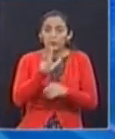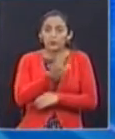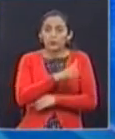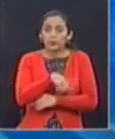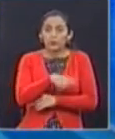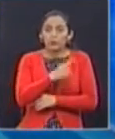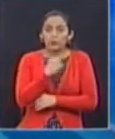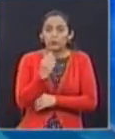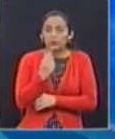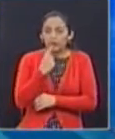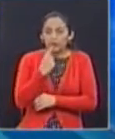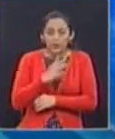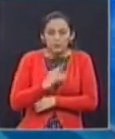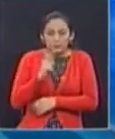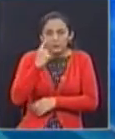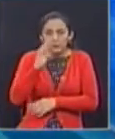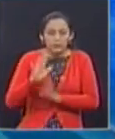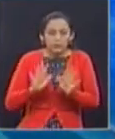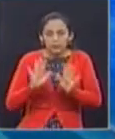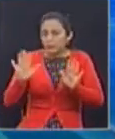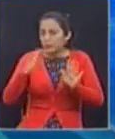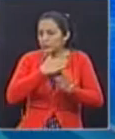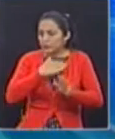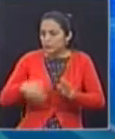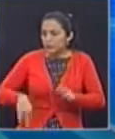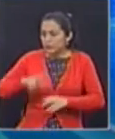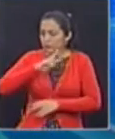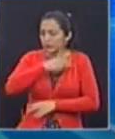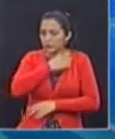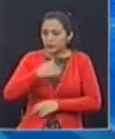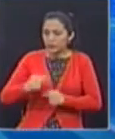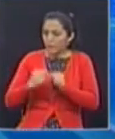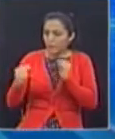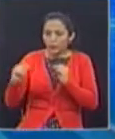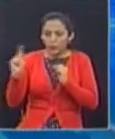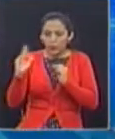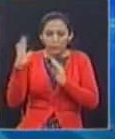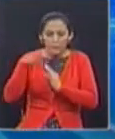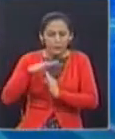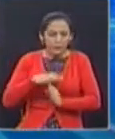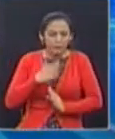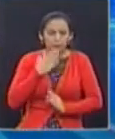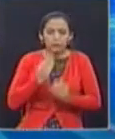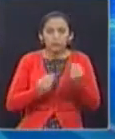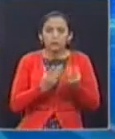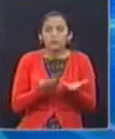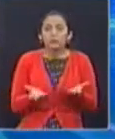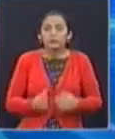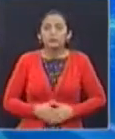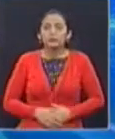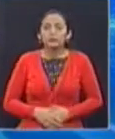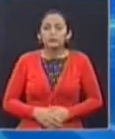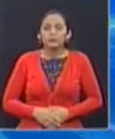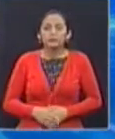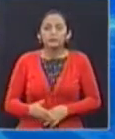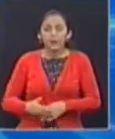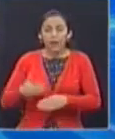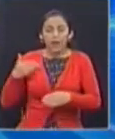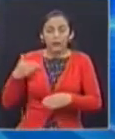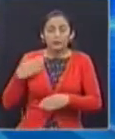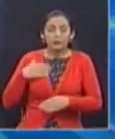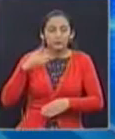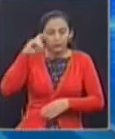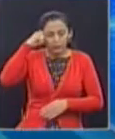de reconciliar al presidente y al vicepresidente? Bueno, algunas observaciones aquí. Yo escuché al